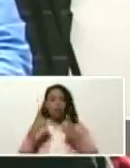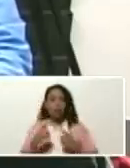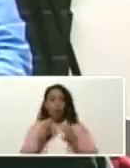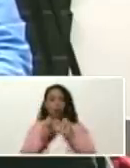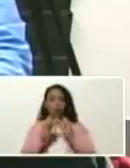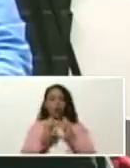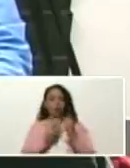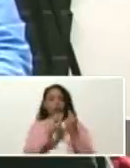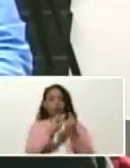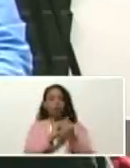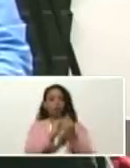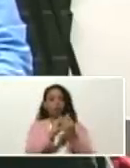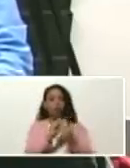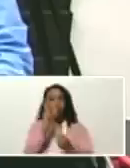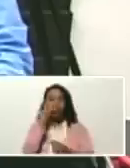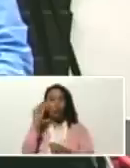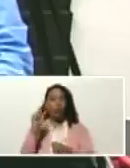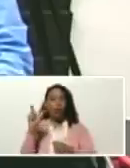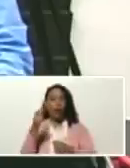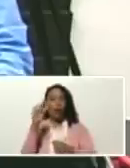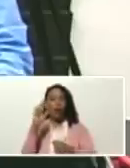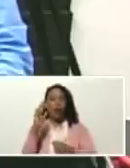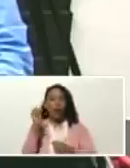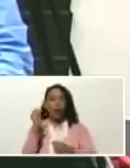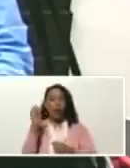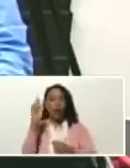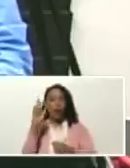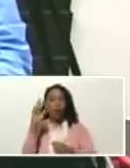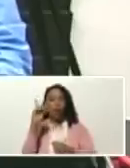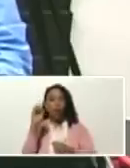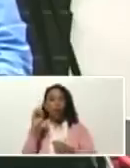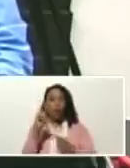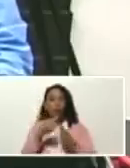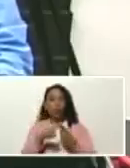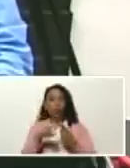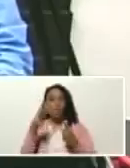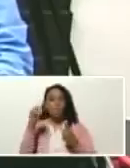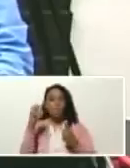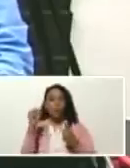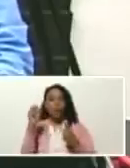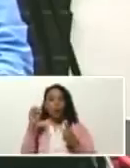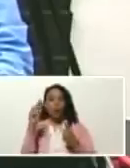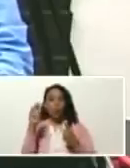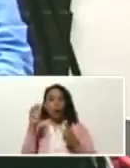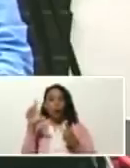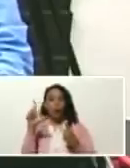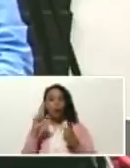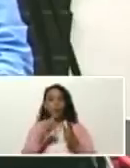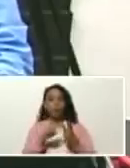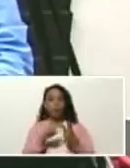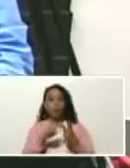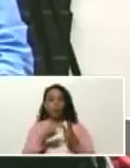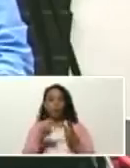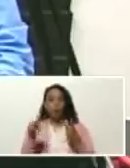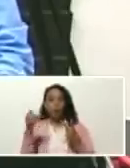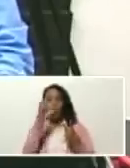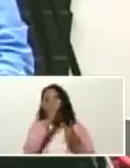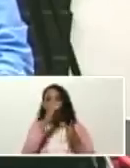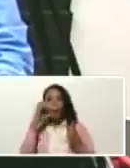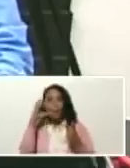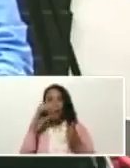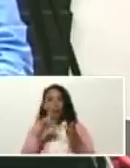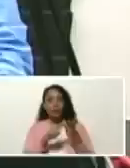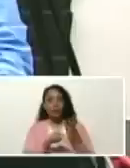dialogando con Gerardo blay con Manuel Rosales con capriles